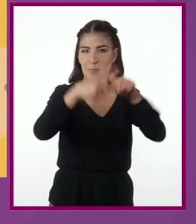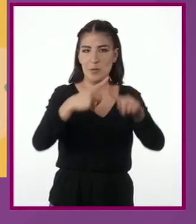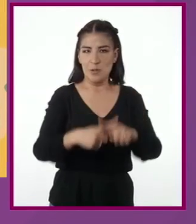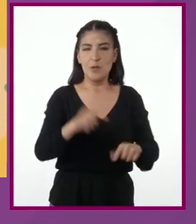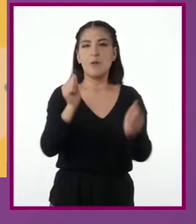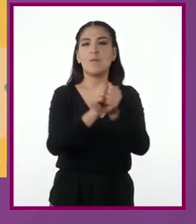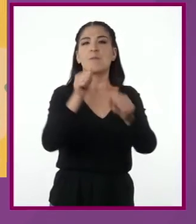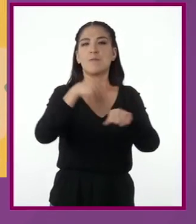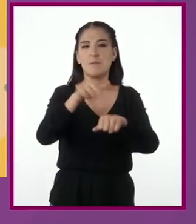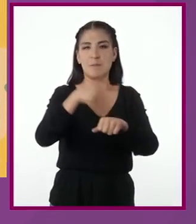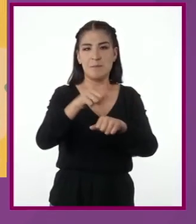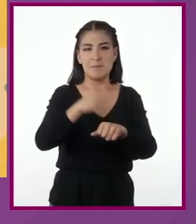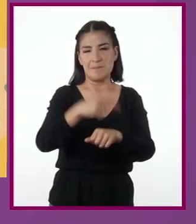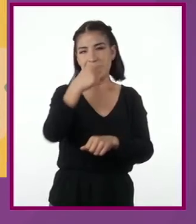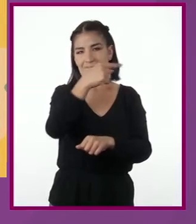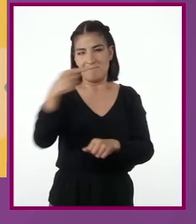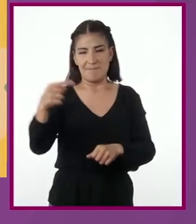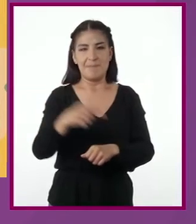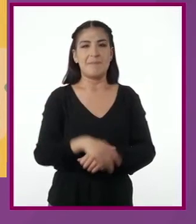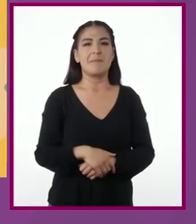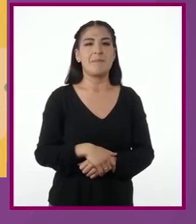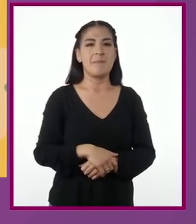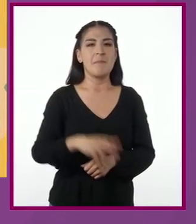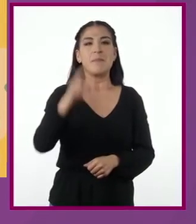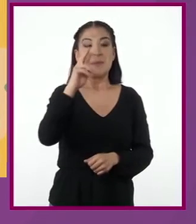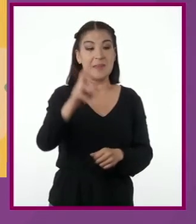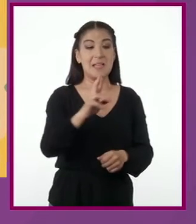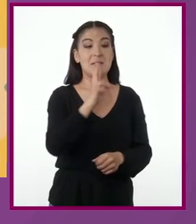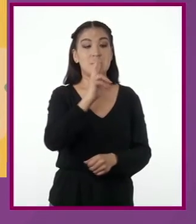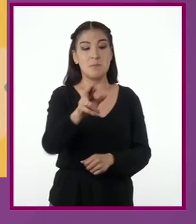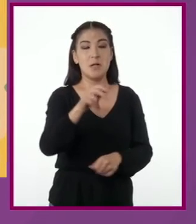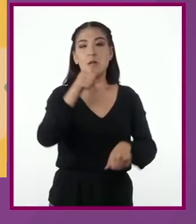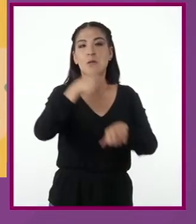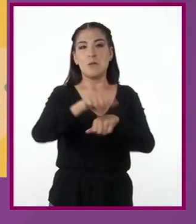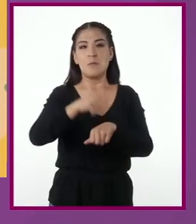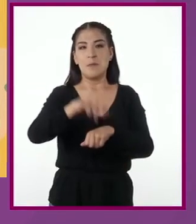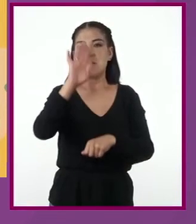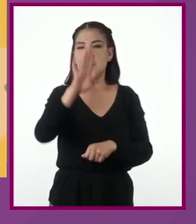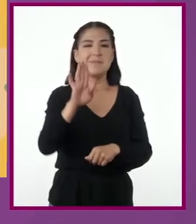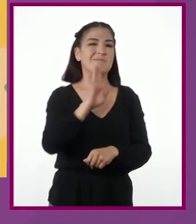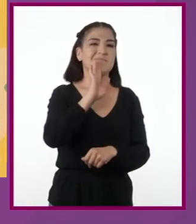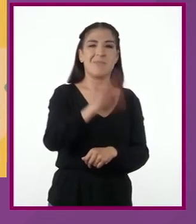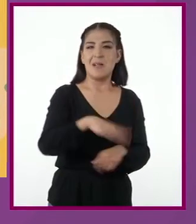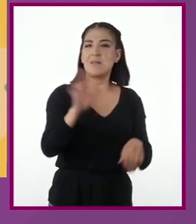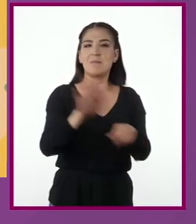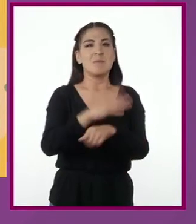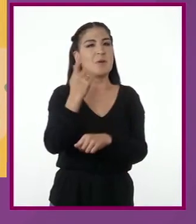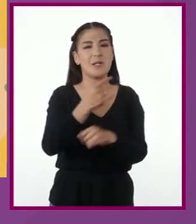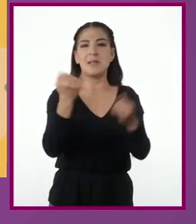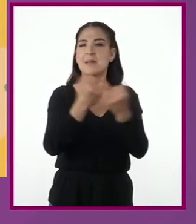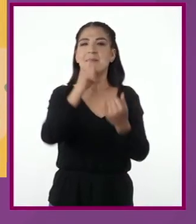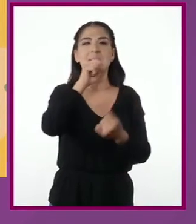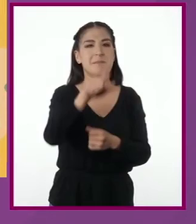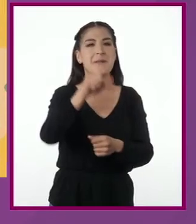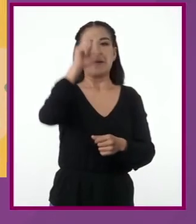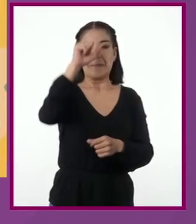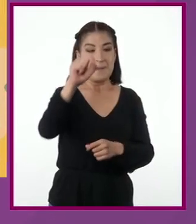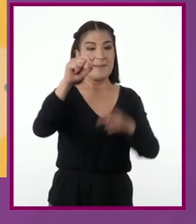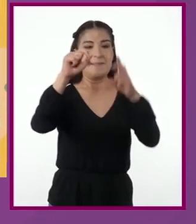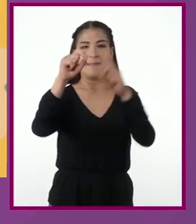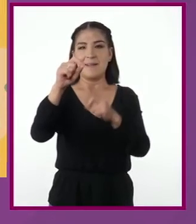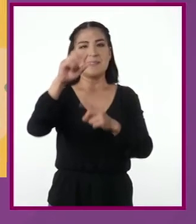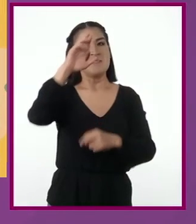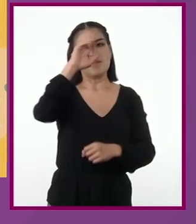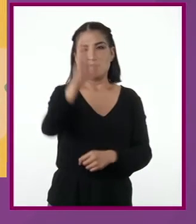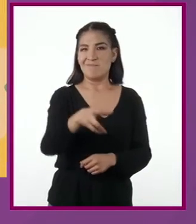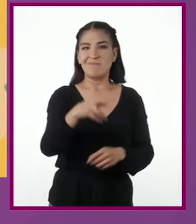números fraccionarios. La respuesta del inciso B es incorrecta porque se aplica inadecuadamente tanto el procedimiento